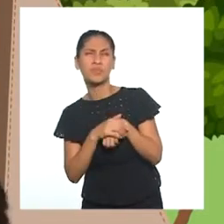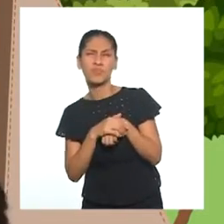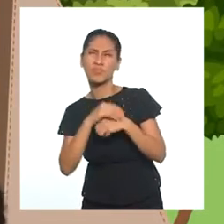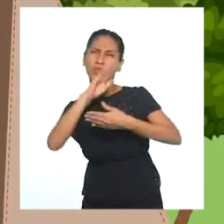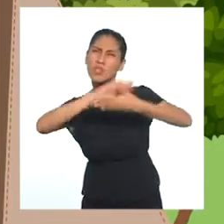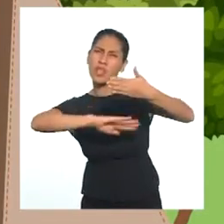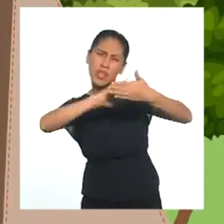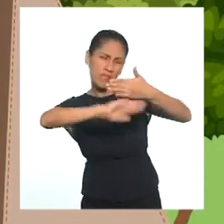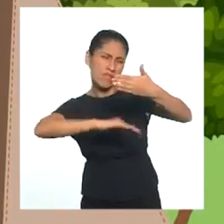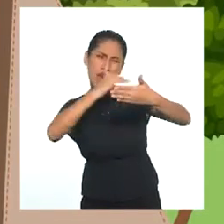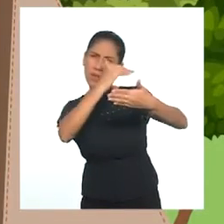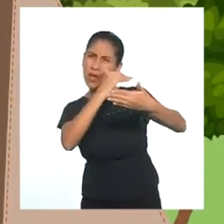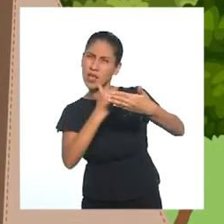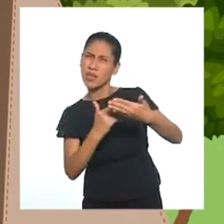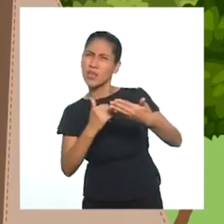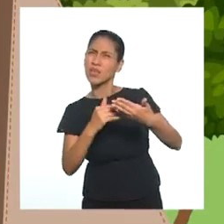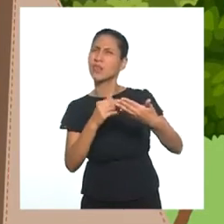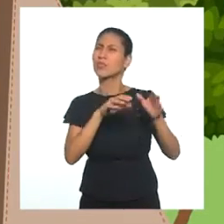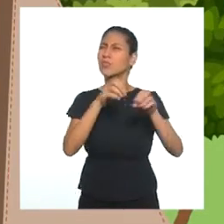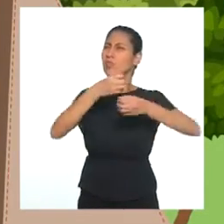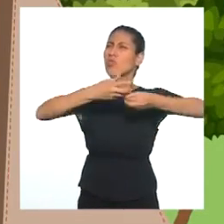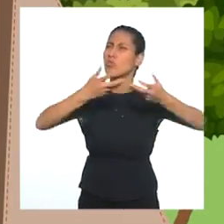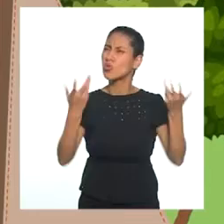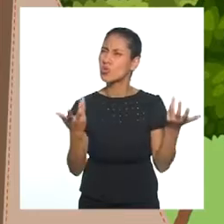se hace una tabla de actividades.